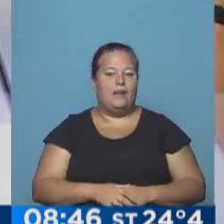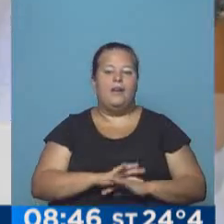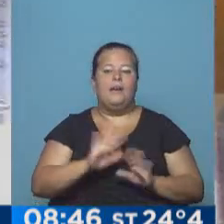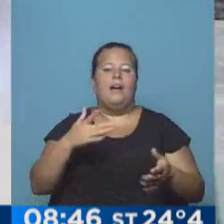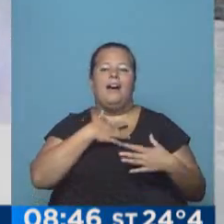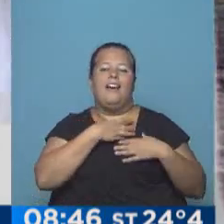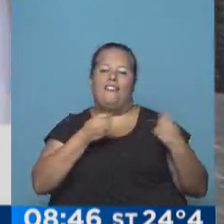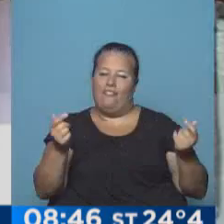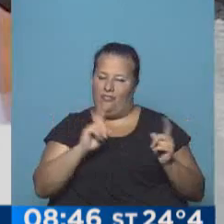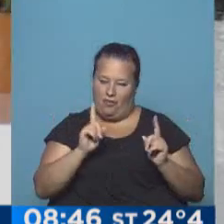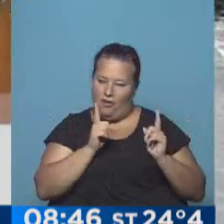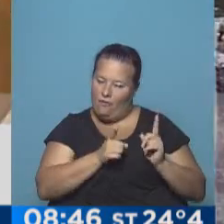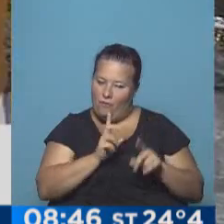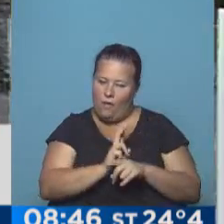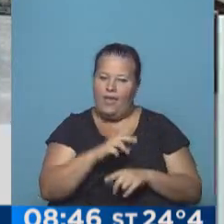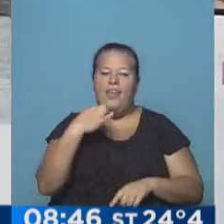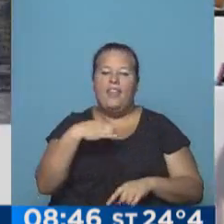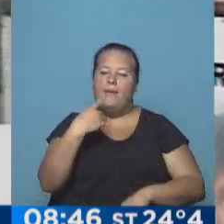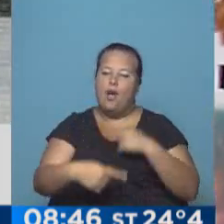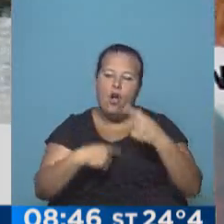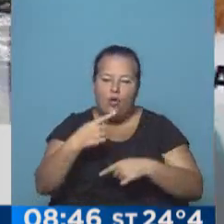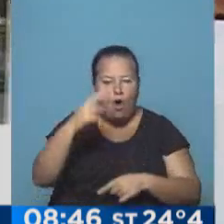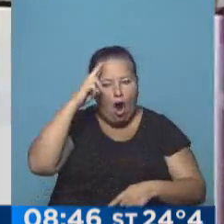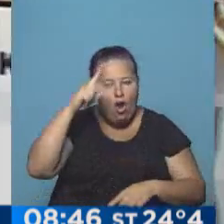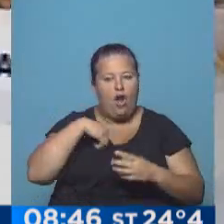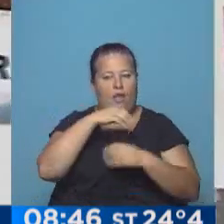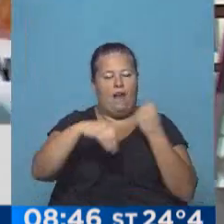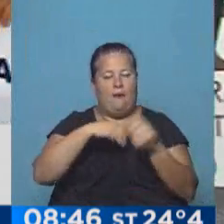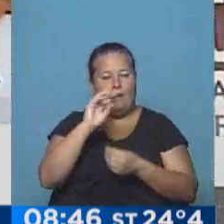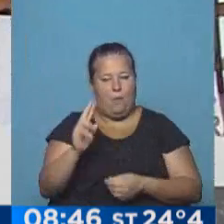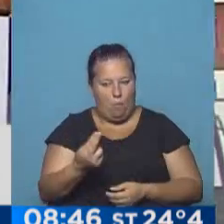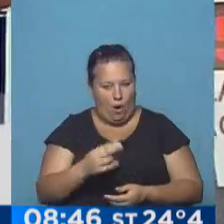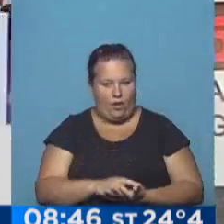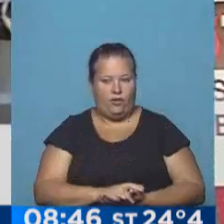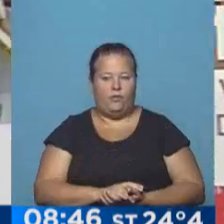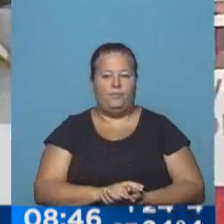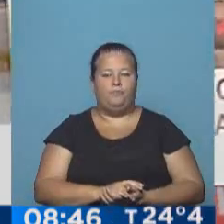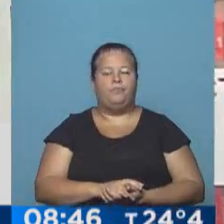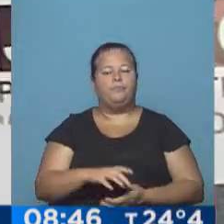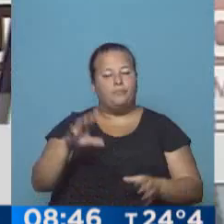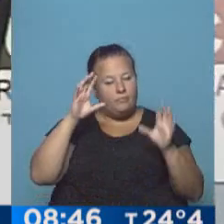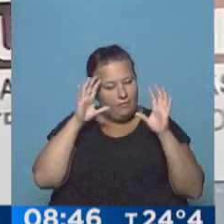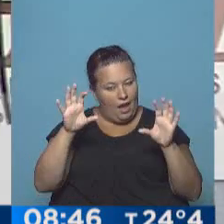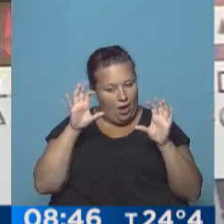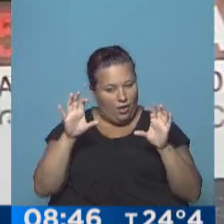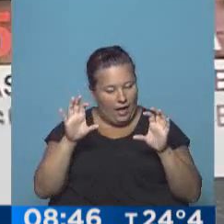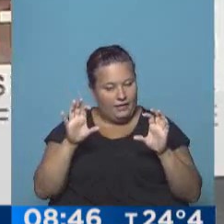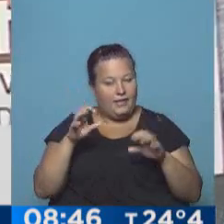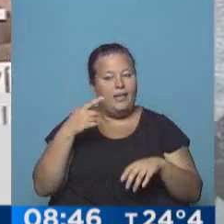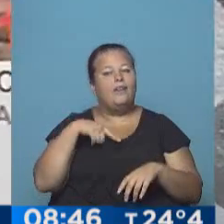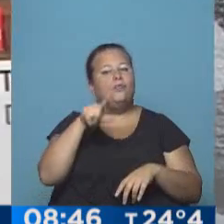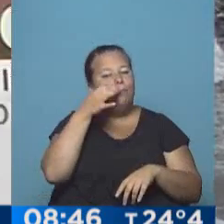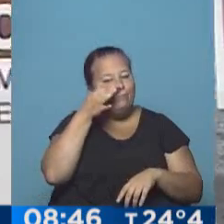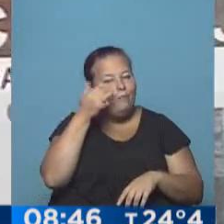del corazón. Debemos seguir por el honor de nuestros queridos muertos. Acordate lo que vieron